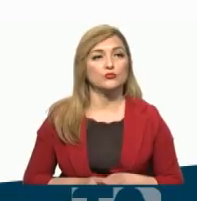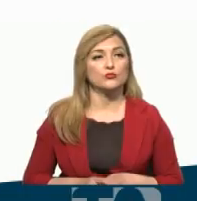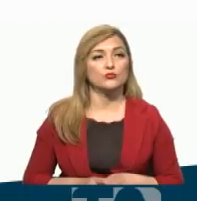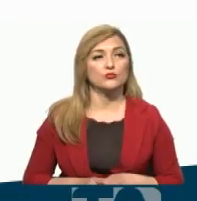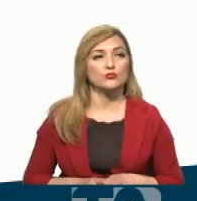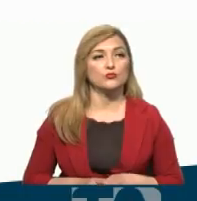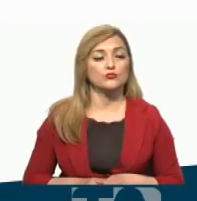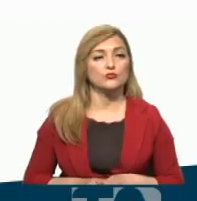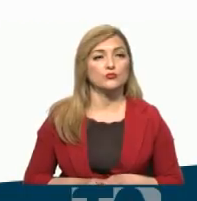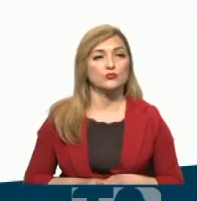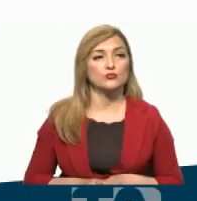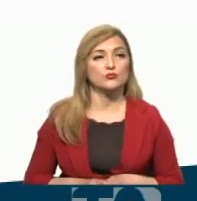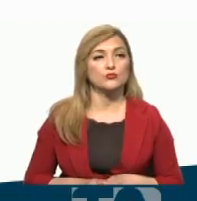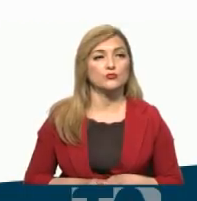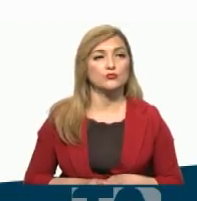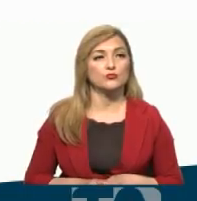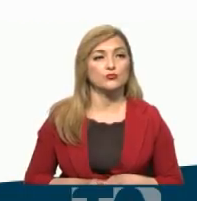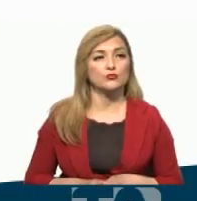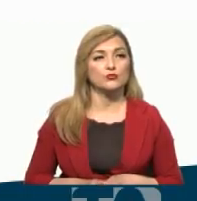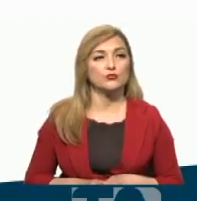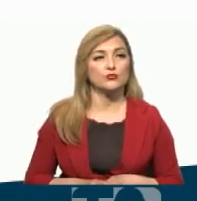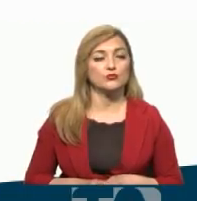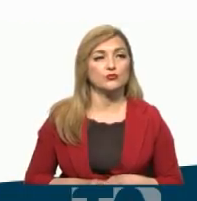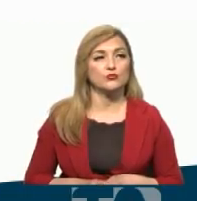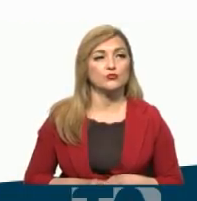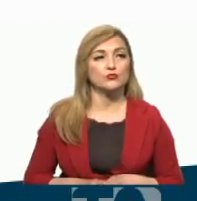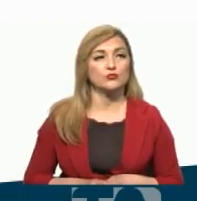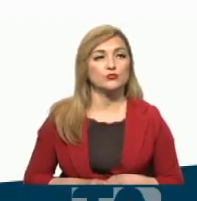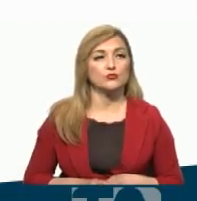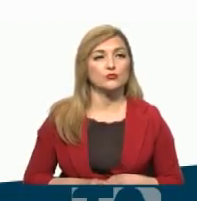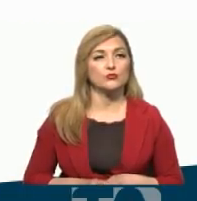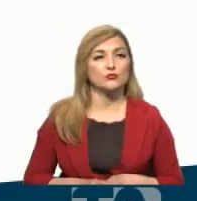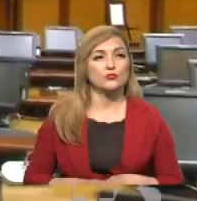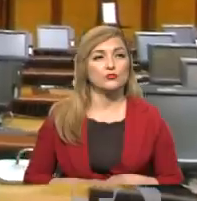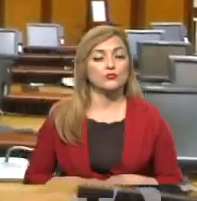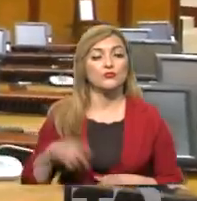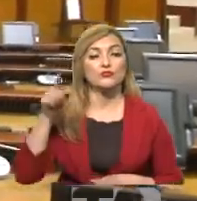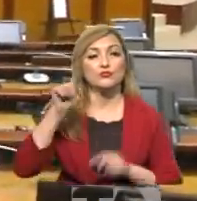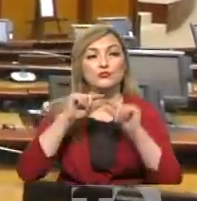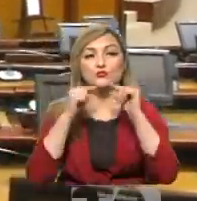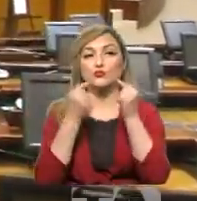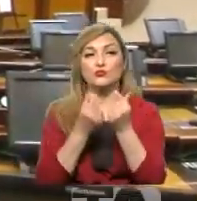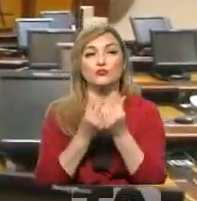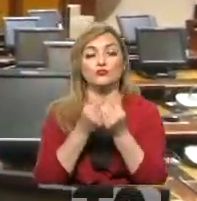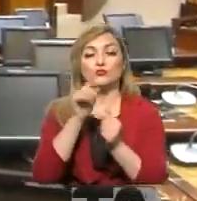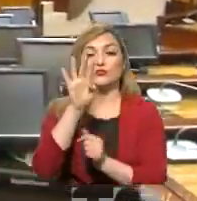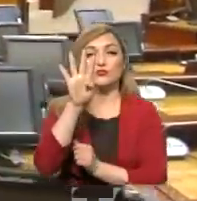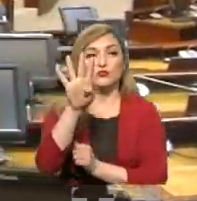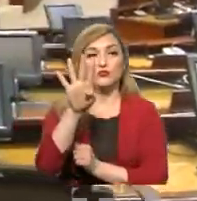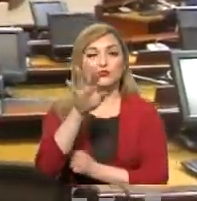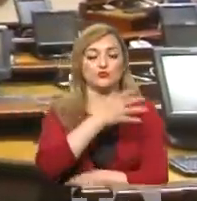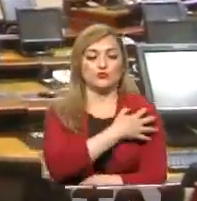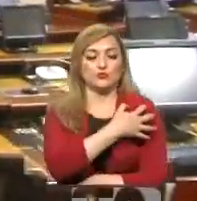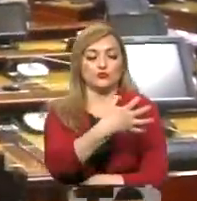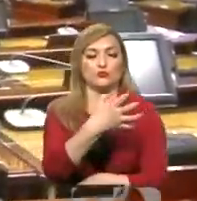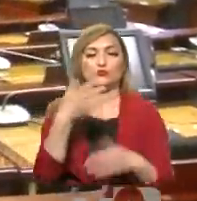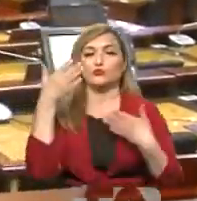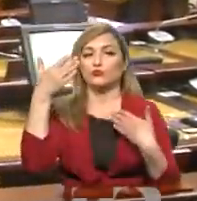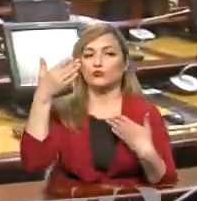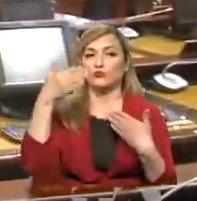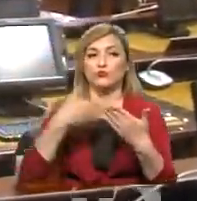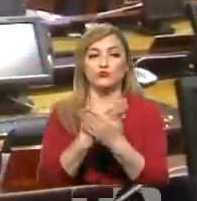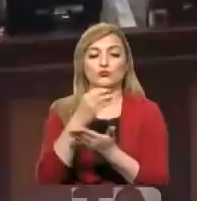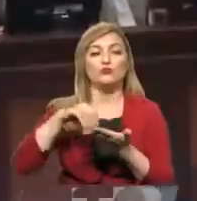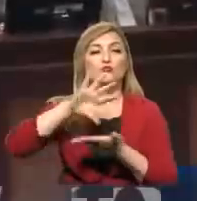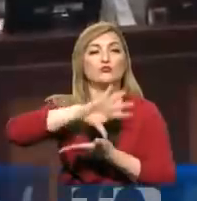Aleaga, Marcela Holguín, Pavel Muñoz y Eduardo Zambrano por UNES. Ellos forman parte de las 4 fuerzas políticas que tiene esta